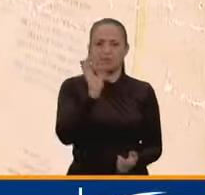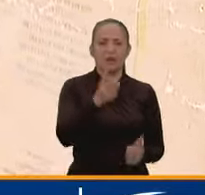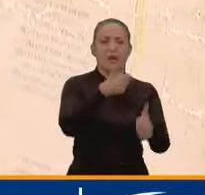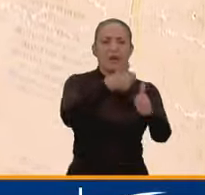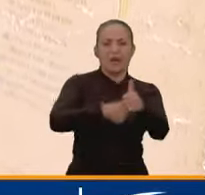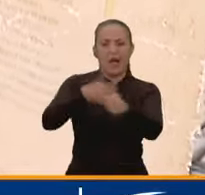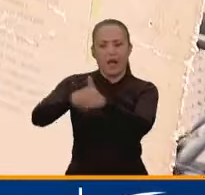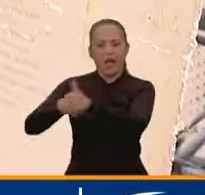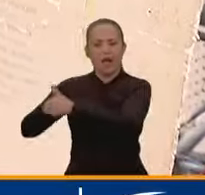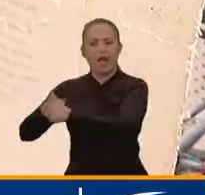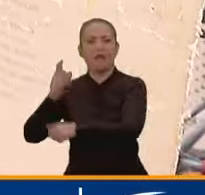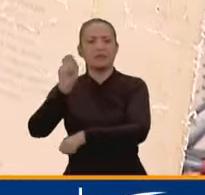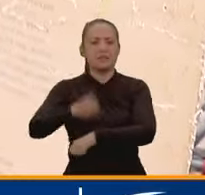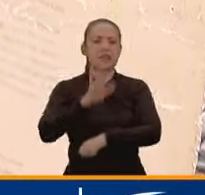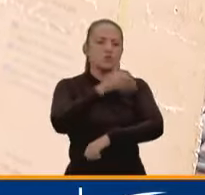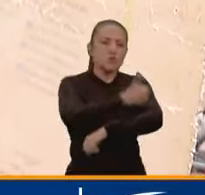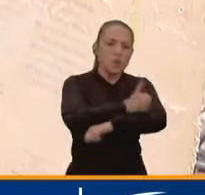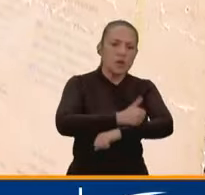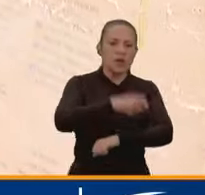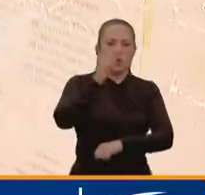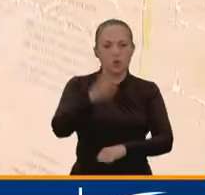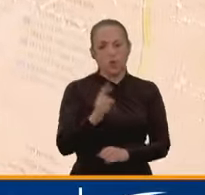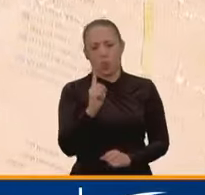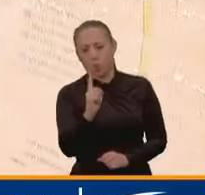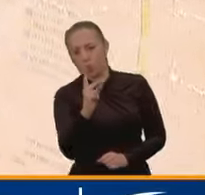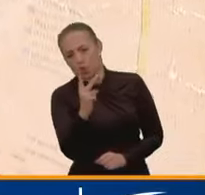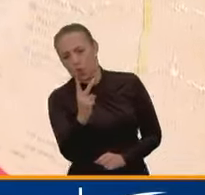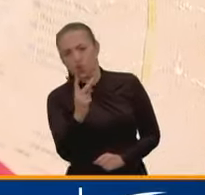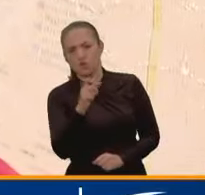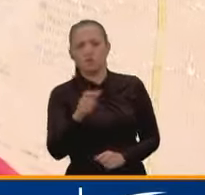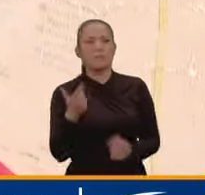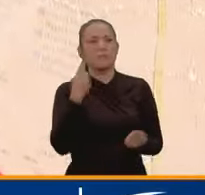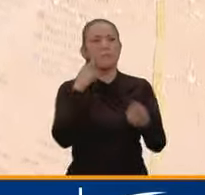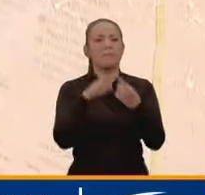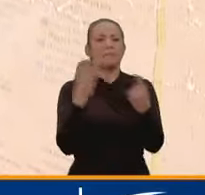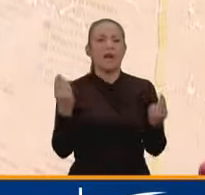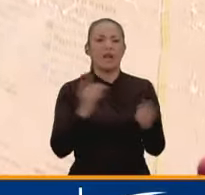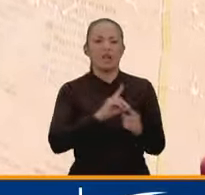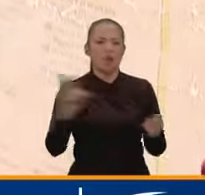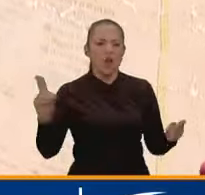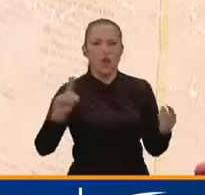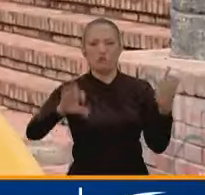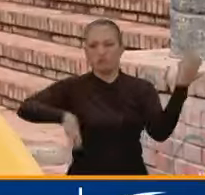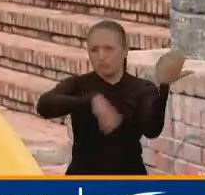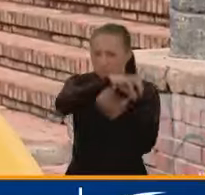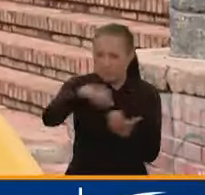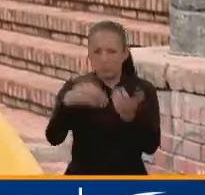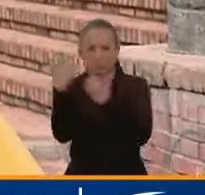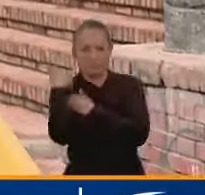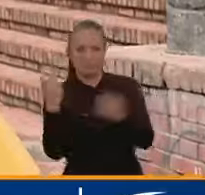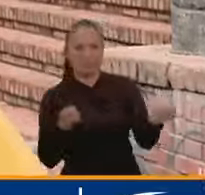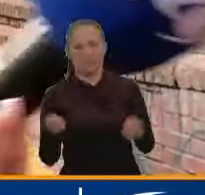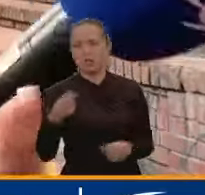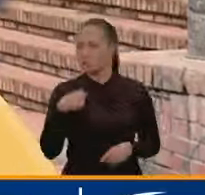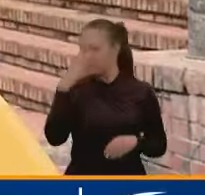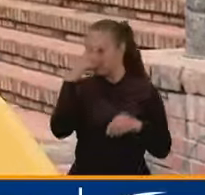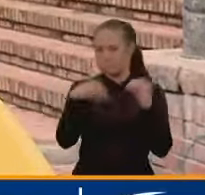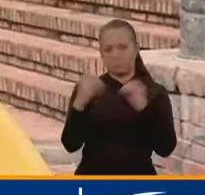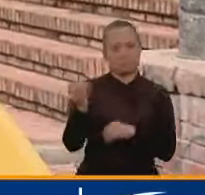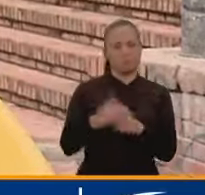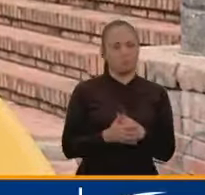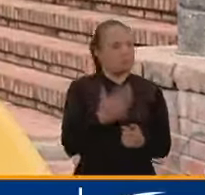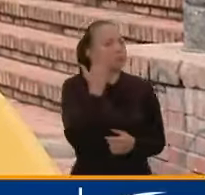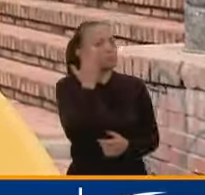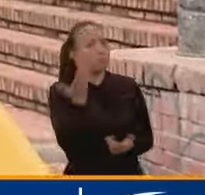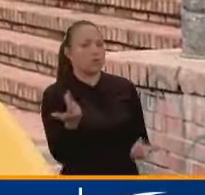bar, tener uno o dos muchachos para que, por decir, no vayan a haber disturbios. No, no estoy de acuerdo. ¿Por qué?